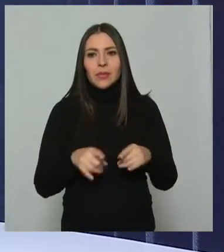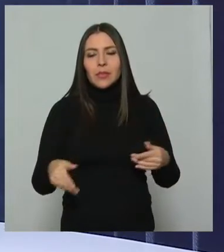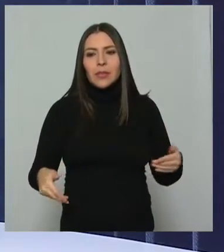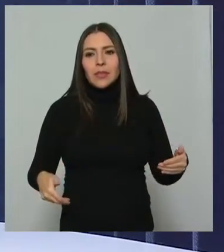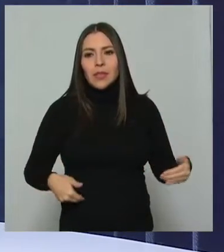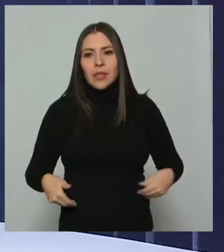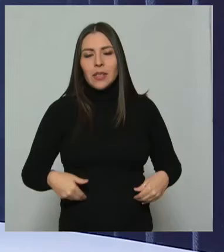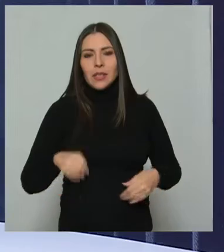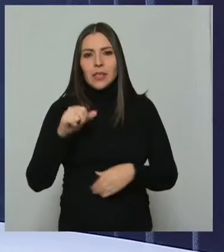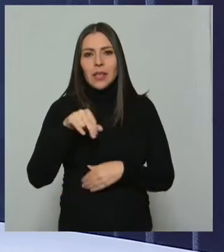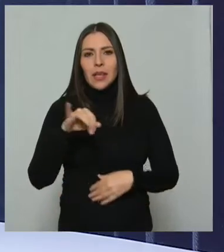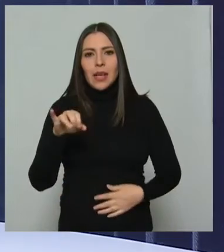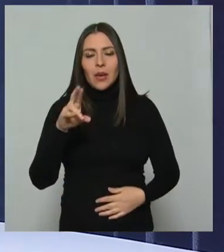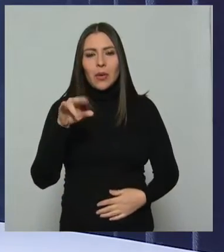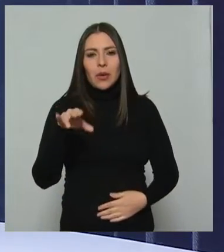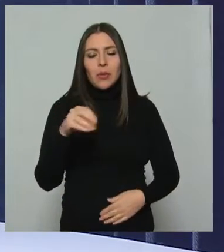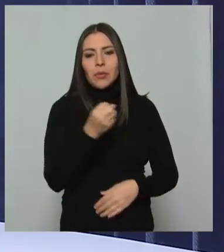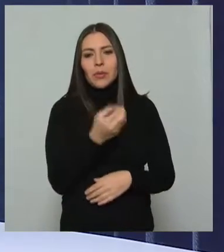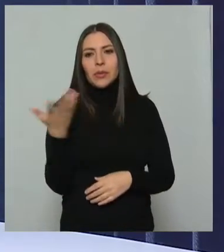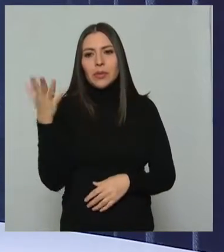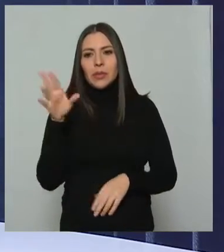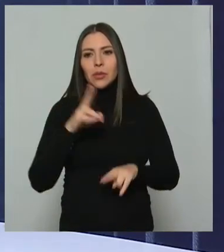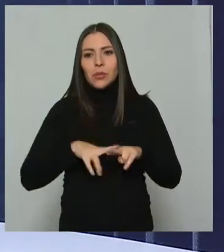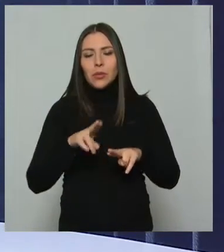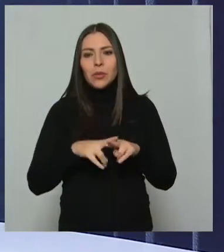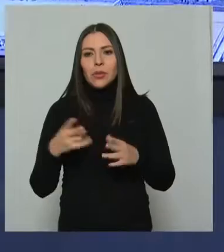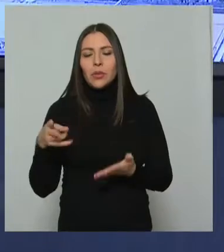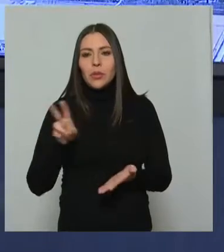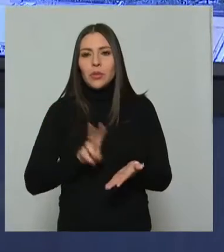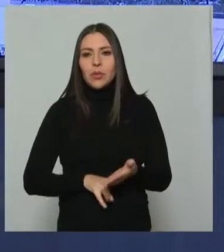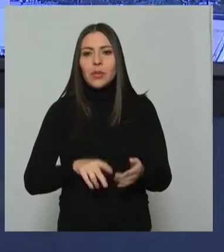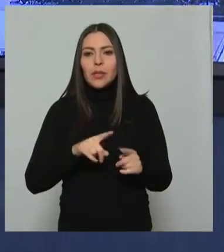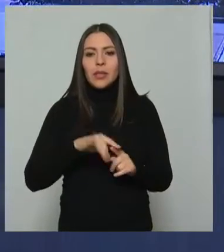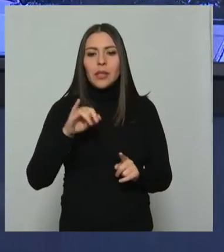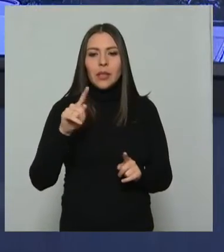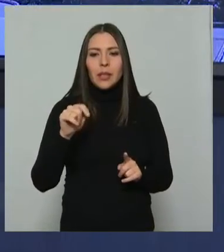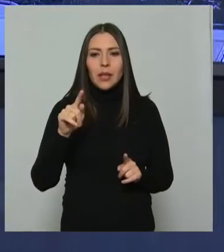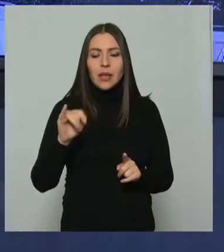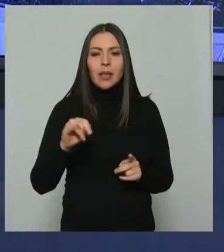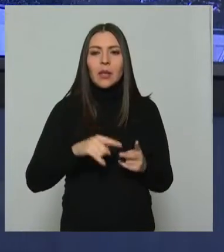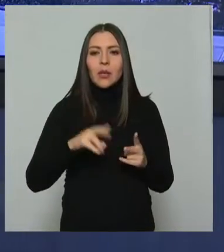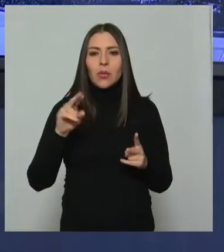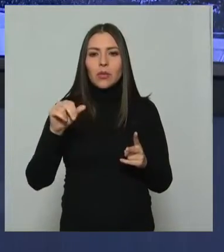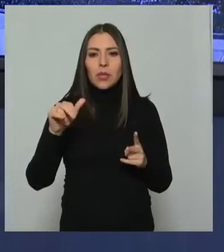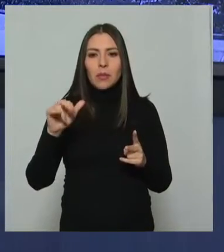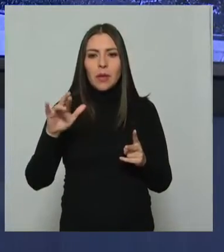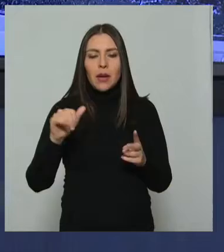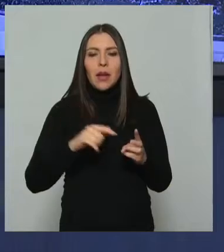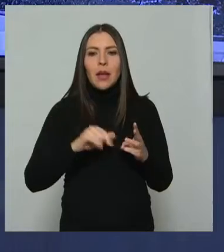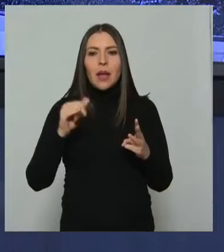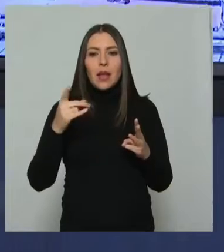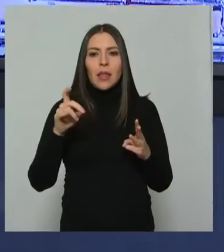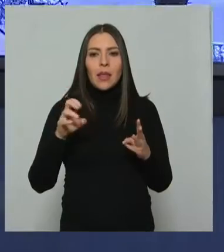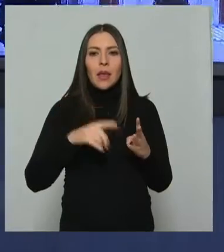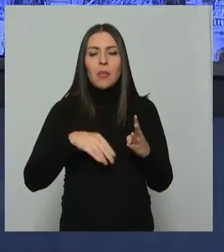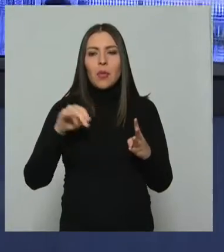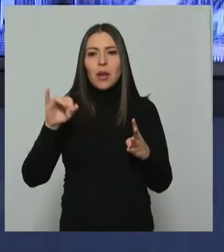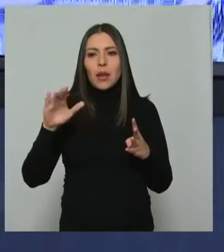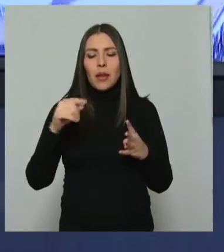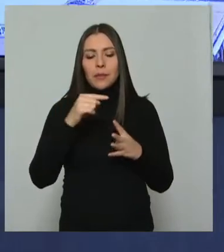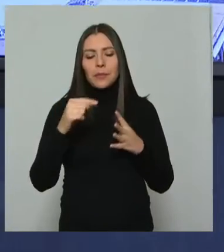pases dobles, va a estar Diana Bracho y Tati Cantoral. ¿Quién más dijiste? Rosa María Bianchi, Saide Silvia Gutiérrez. Mónica Dione es hoy a